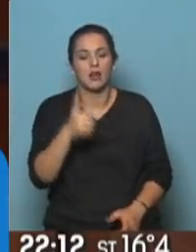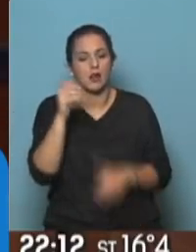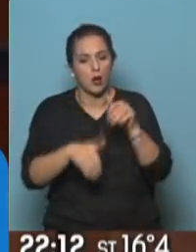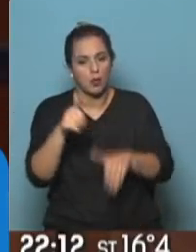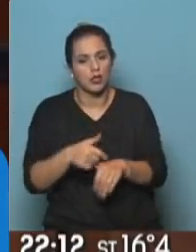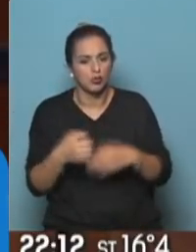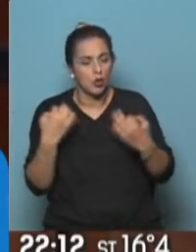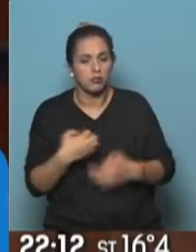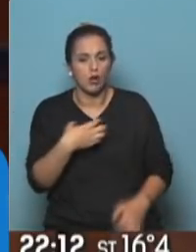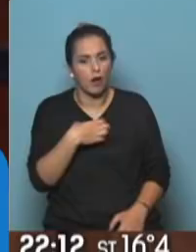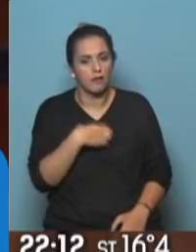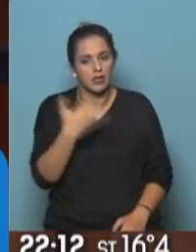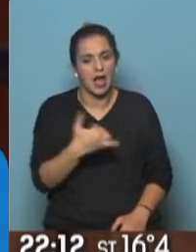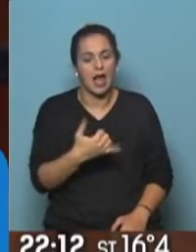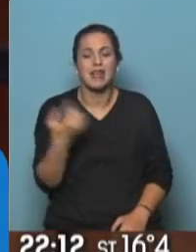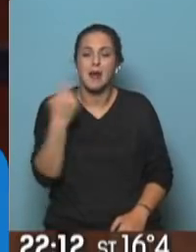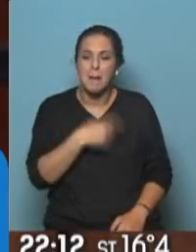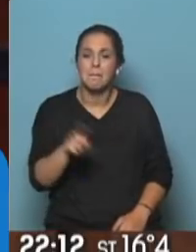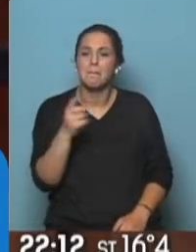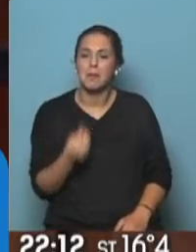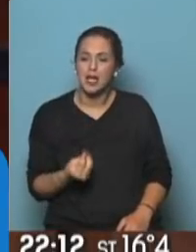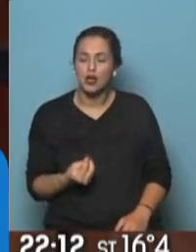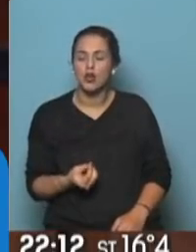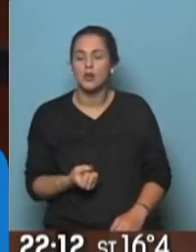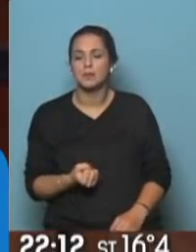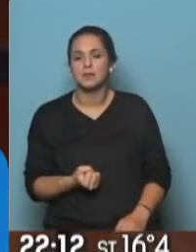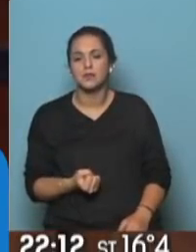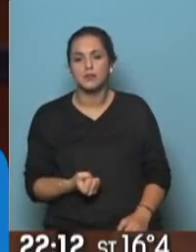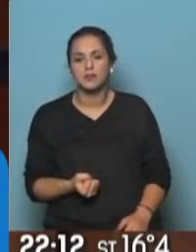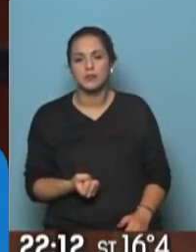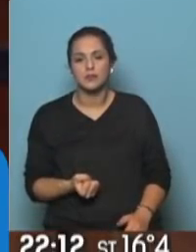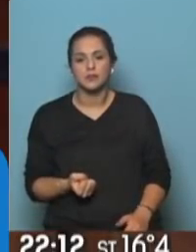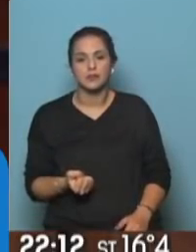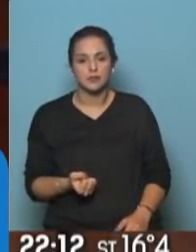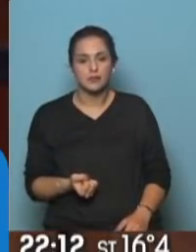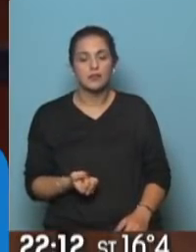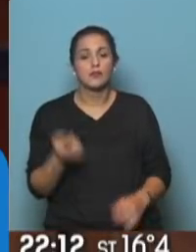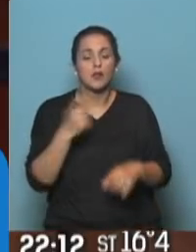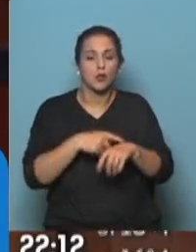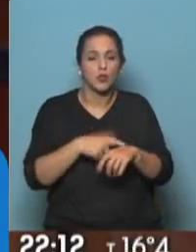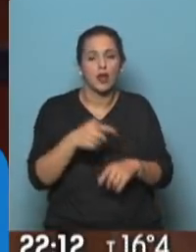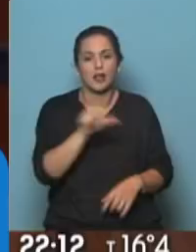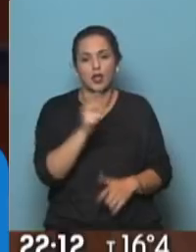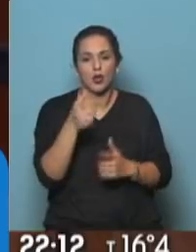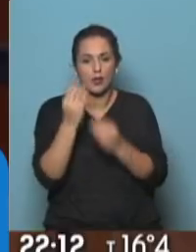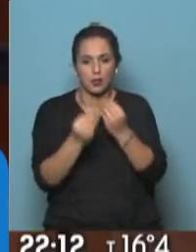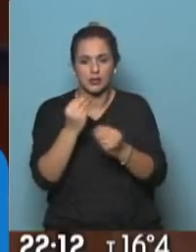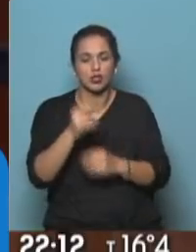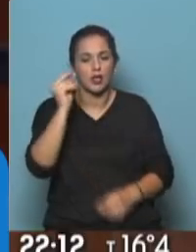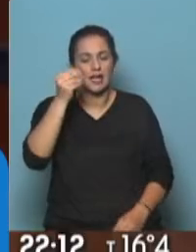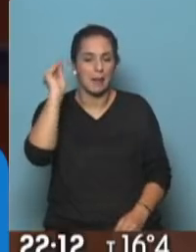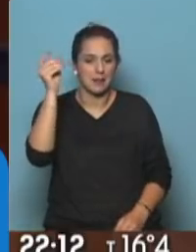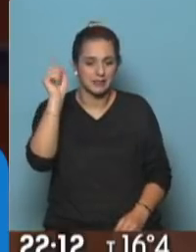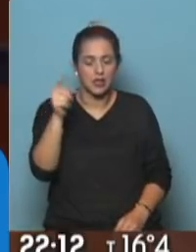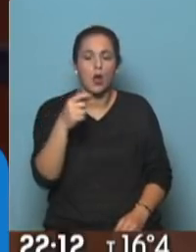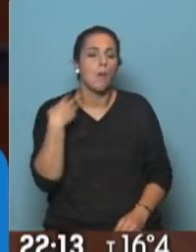muy fiel. Pero el tiempo y su horario electoral en Brasil, ¿no? Por lo general, el horario